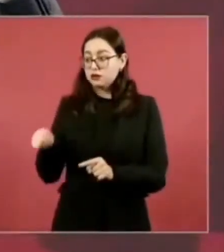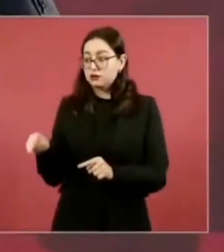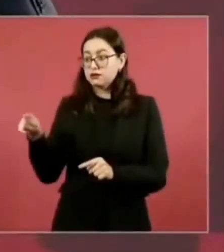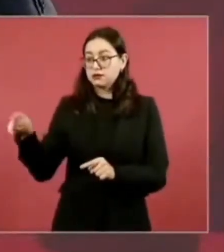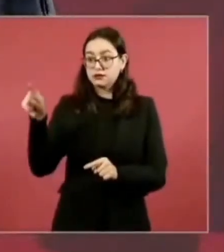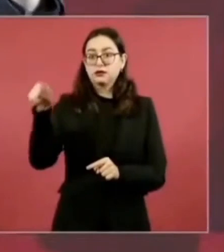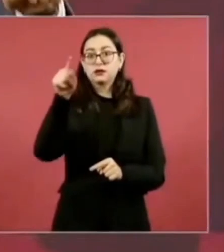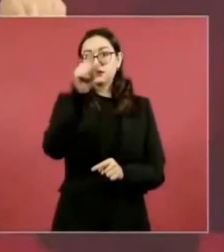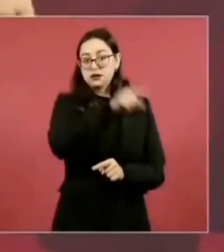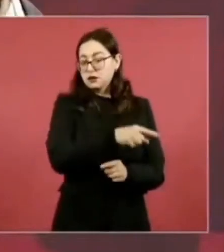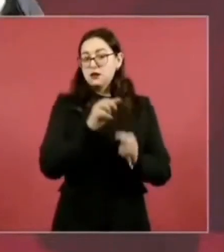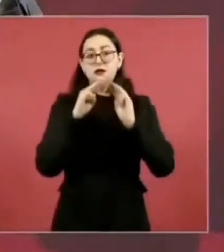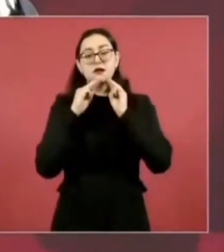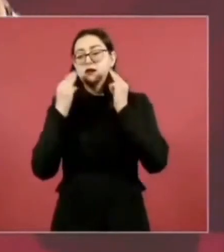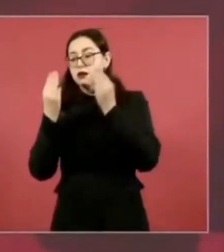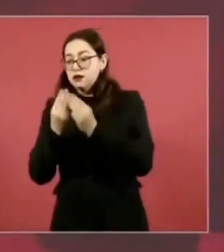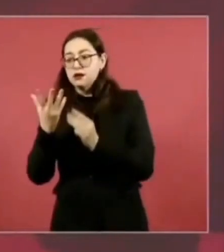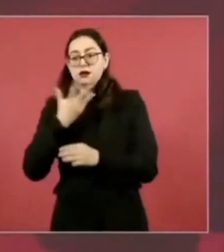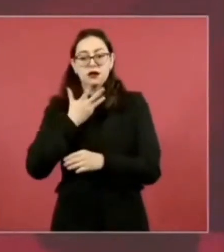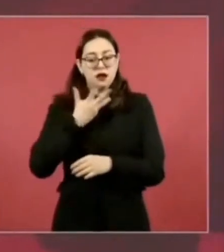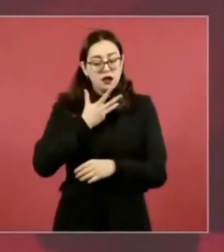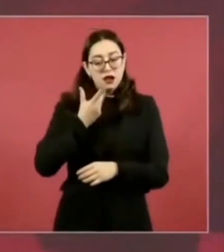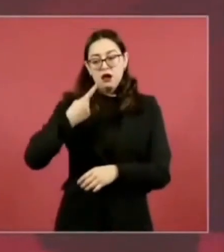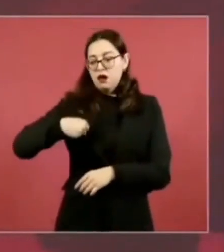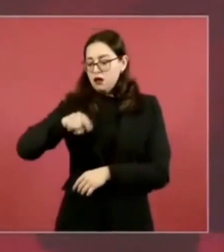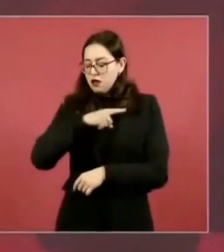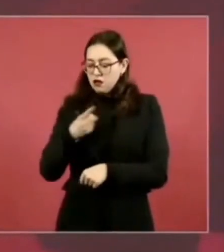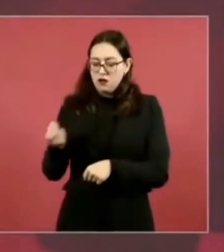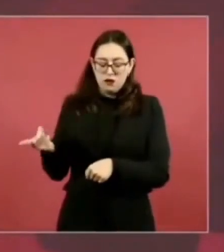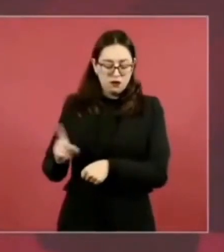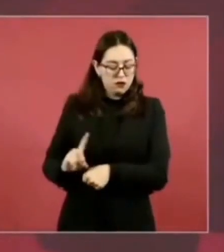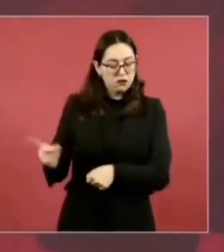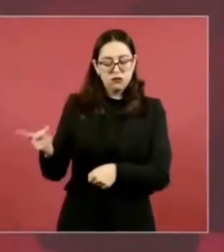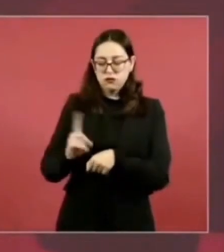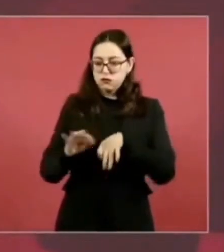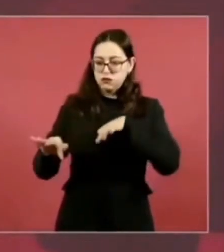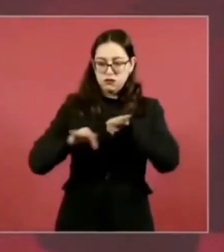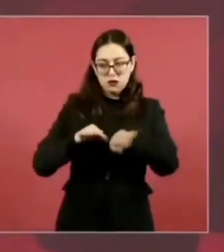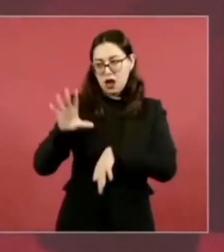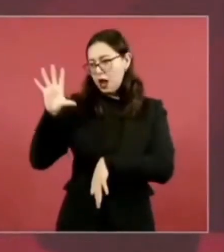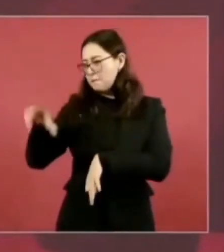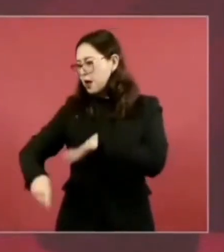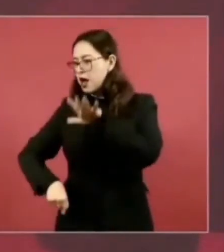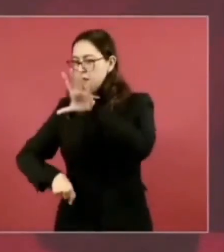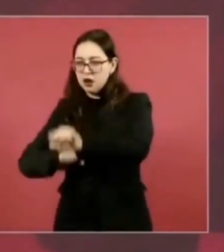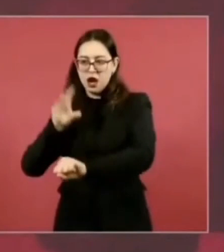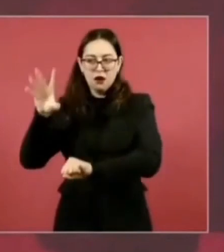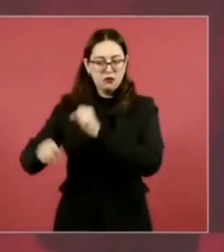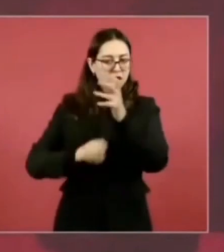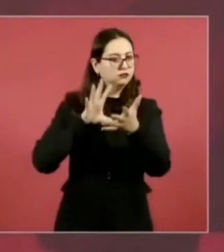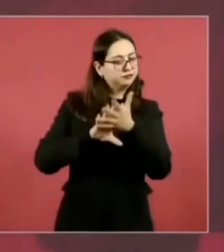se les está combatiendo porque no hay impunidad. Pero existen,